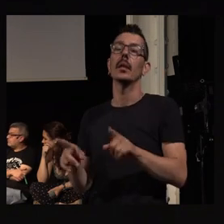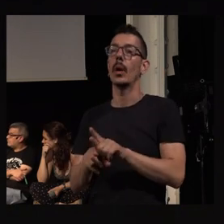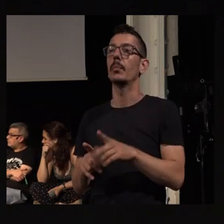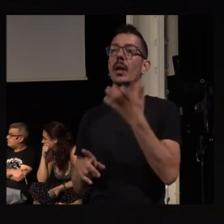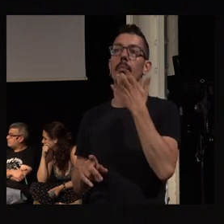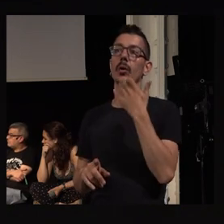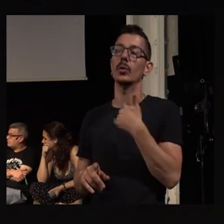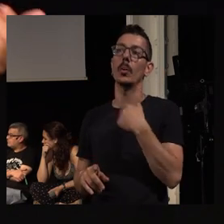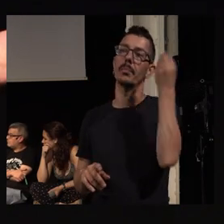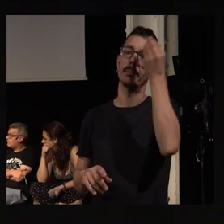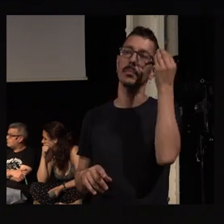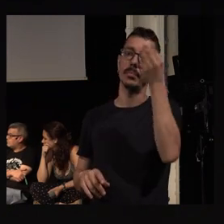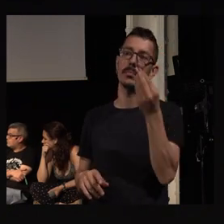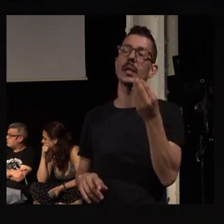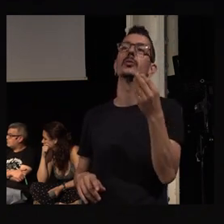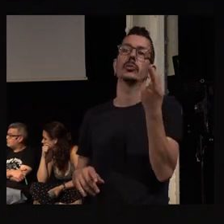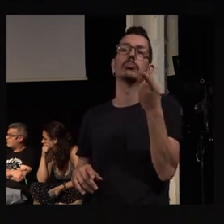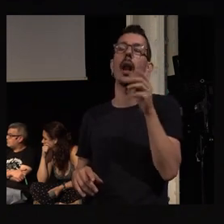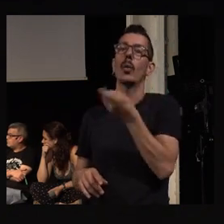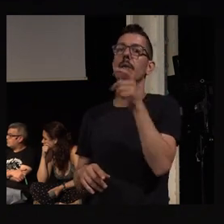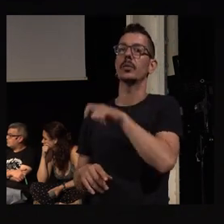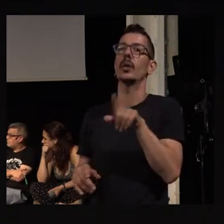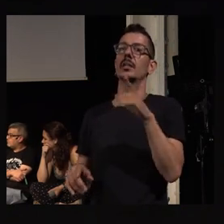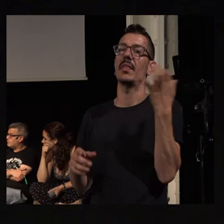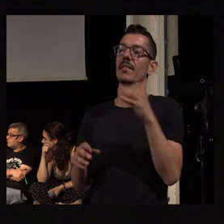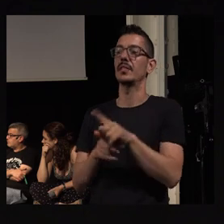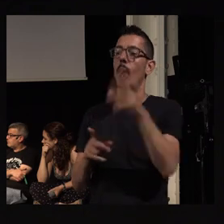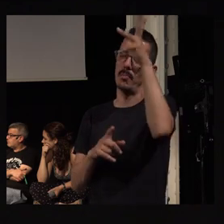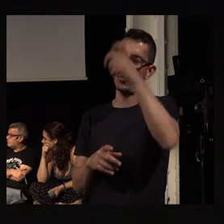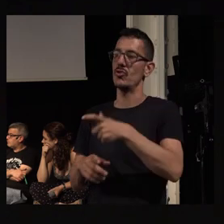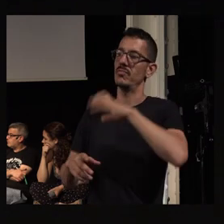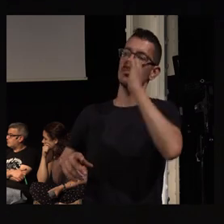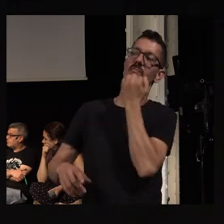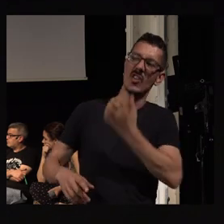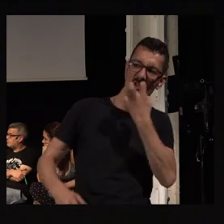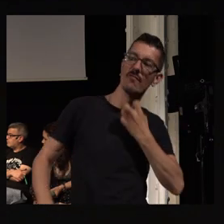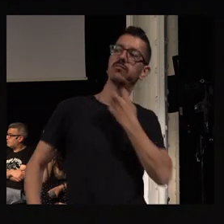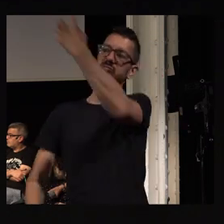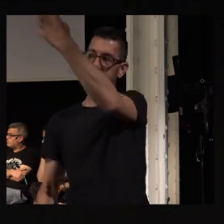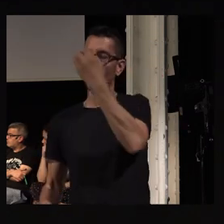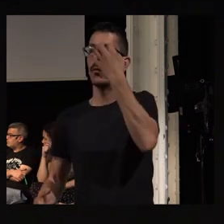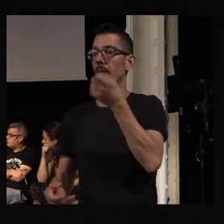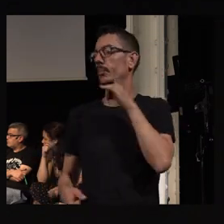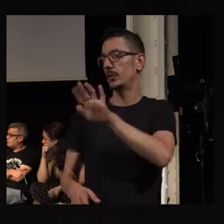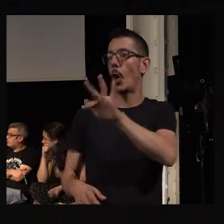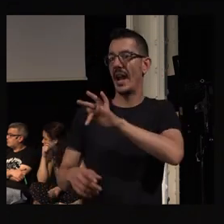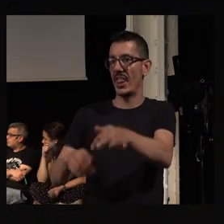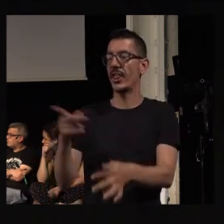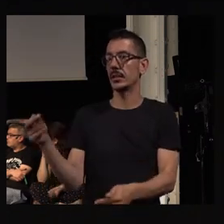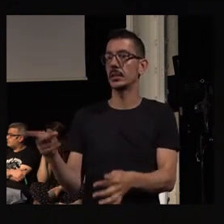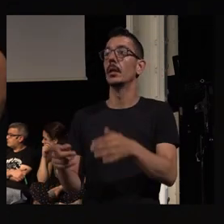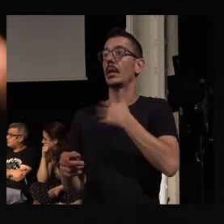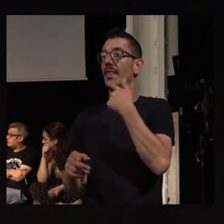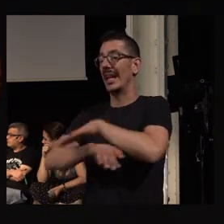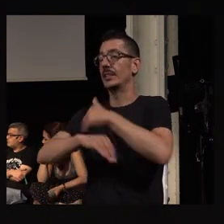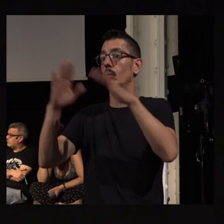yo, por ejemplo, creo que hay gente que hay que montarle chiringuitos. Eso también te lo digo. O sea, que hay gente que las instituciones les ha puteado tanto